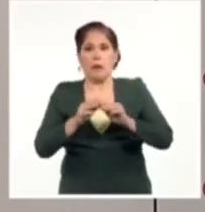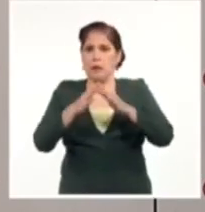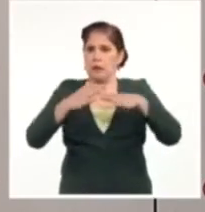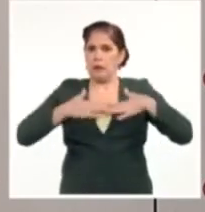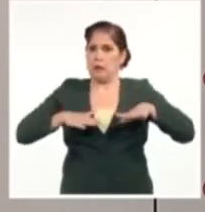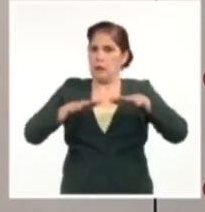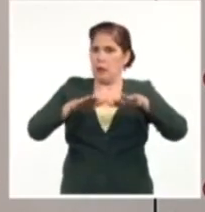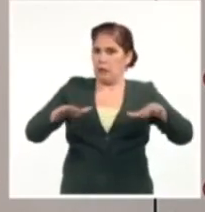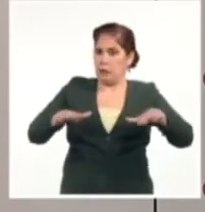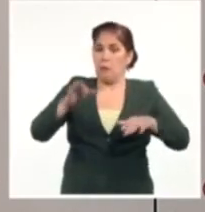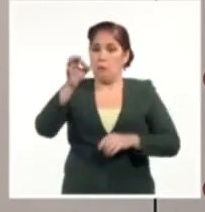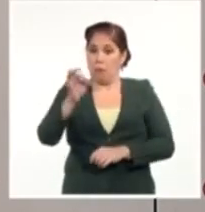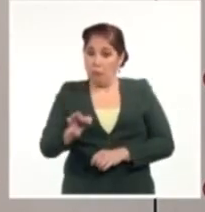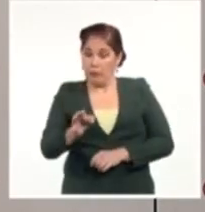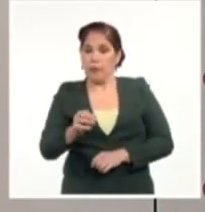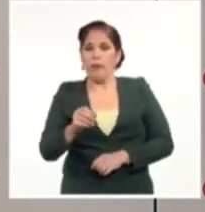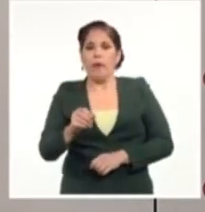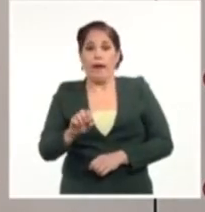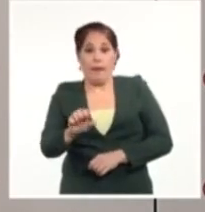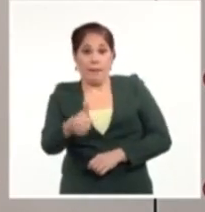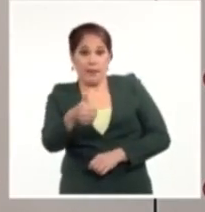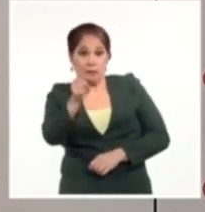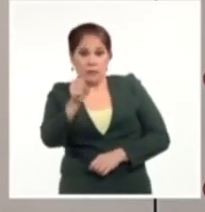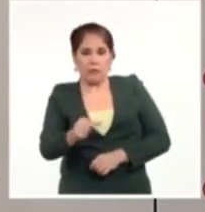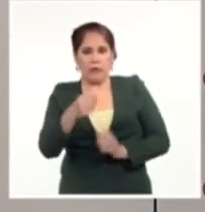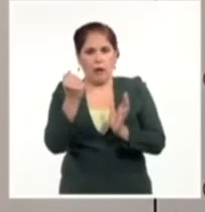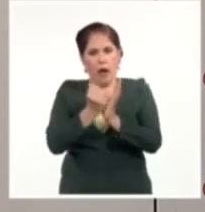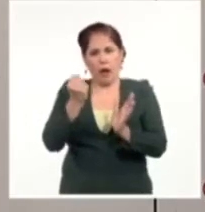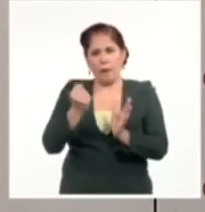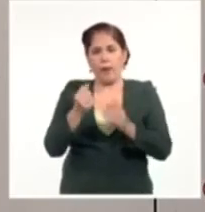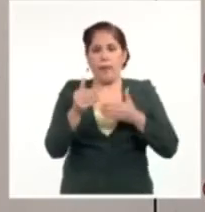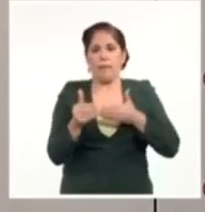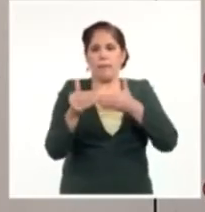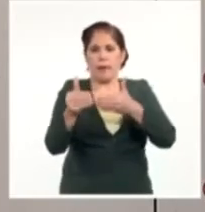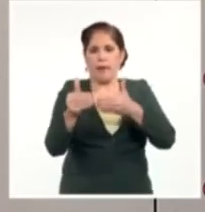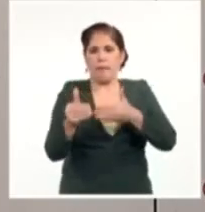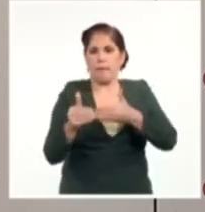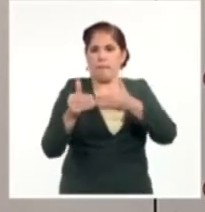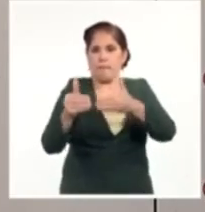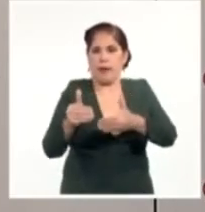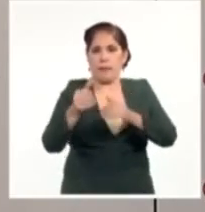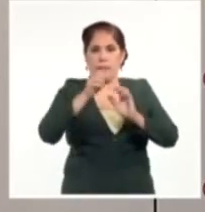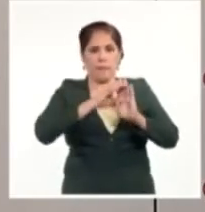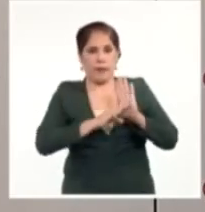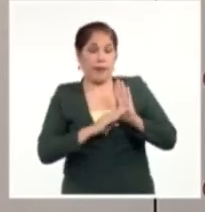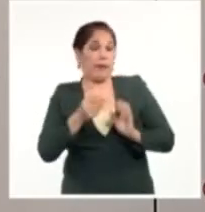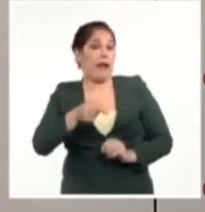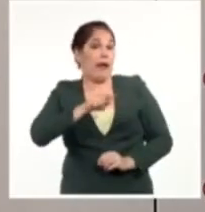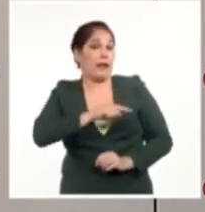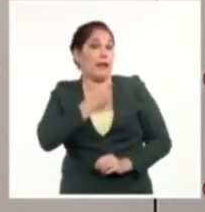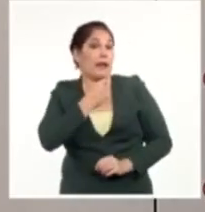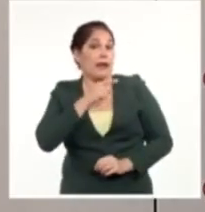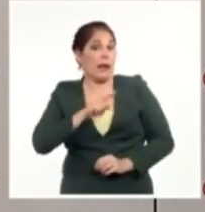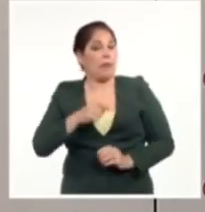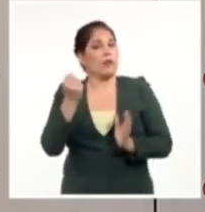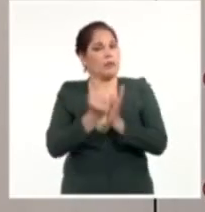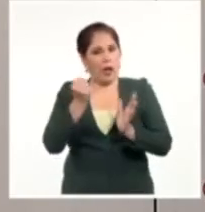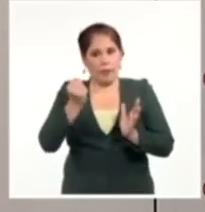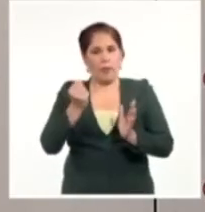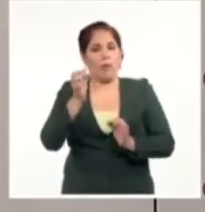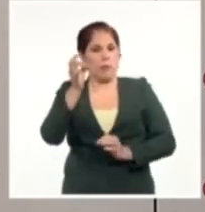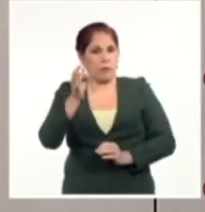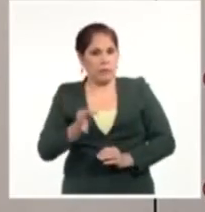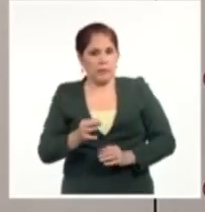10 veces en que sus legisladores le aprueban prórroga tras prórroga su medida. Ayer, por ejemplo, se aprobó otra de estas